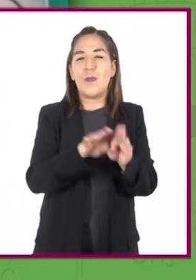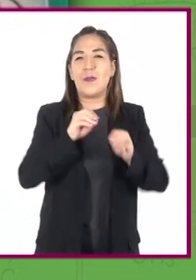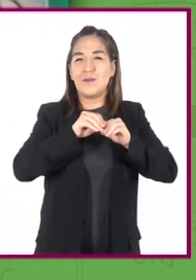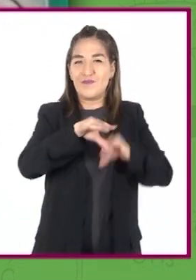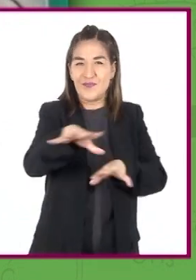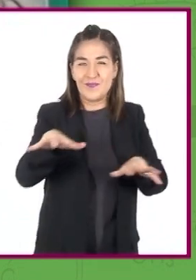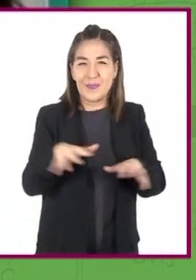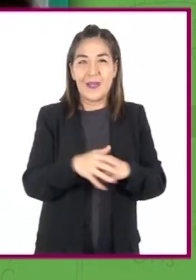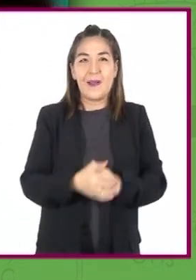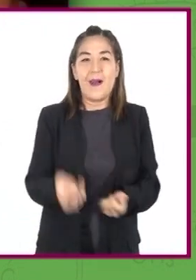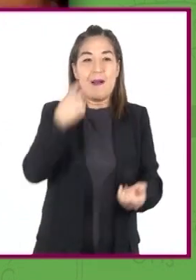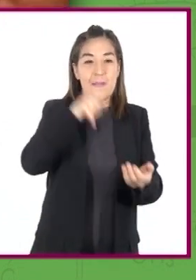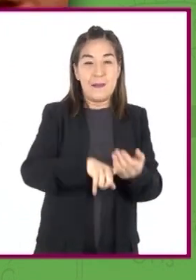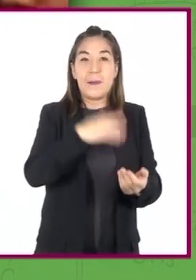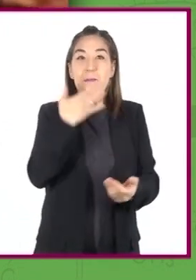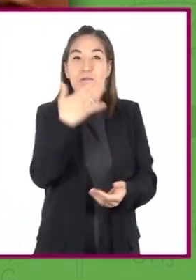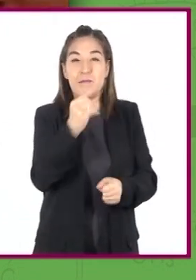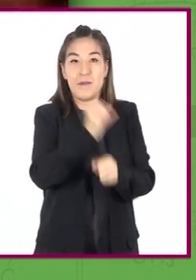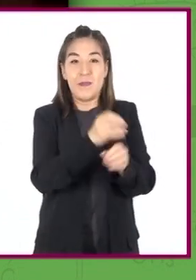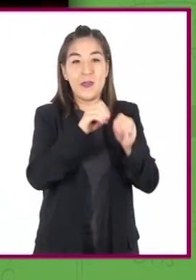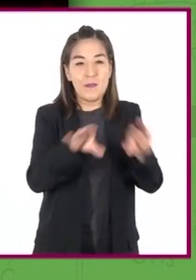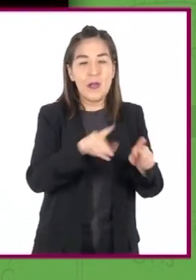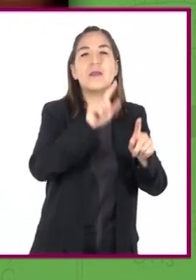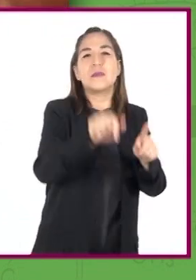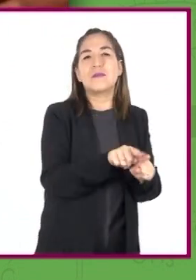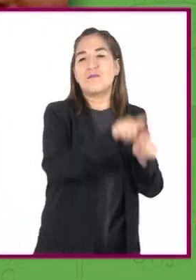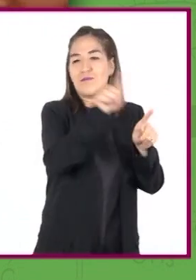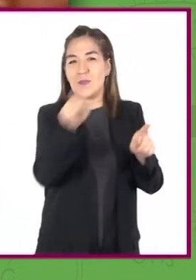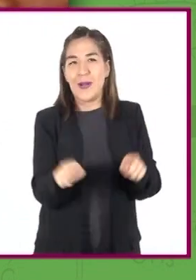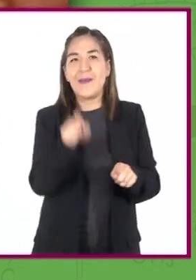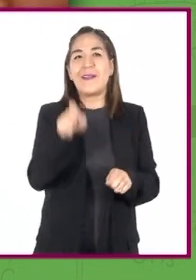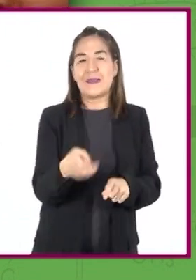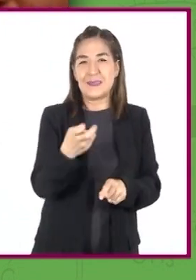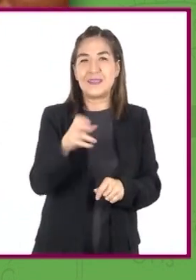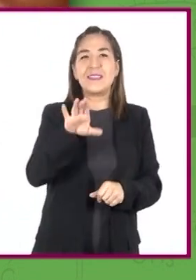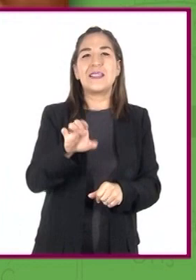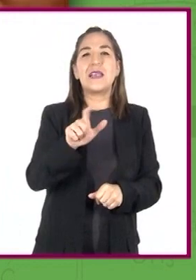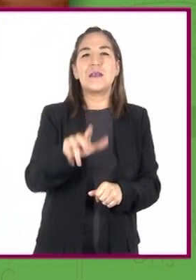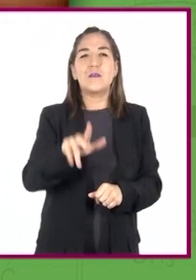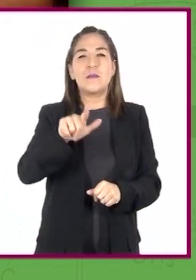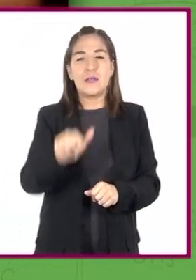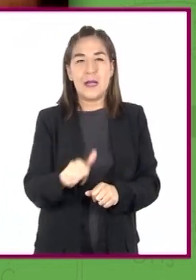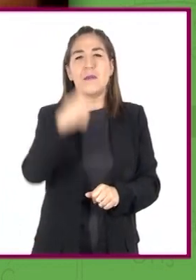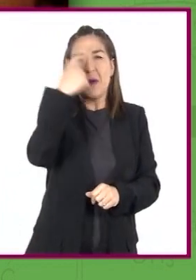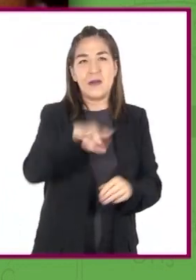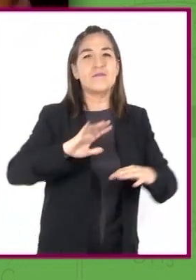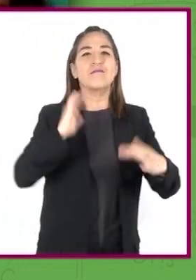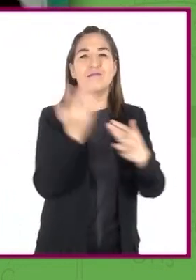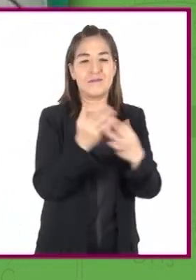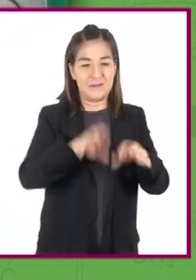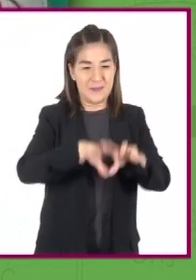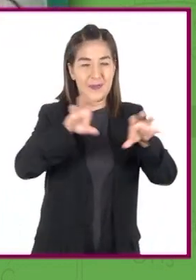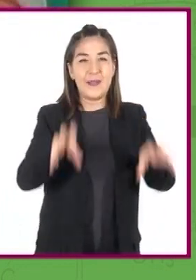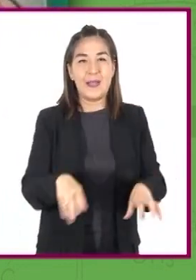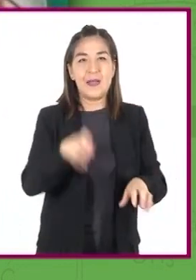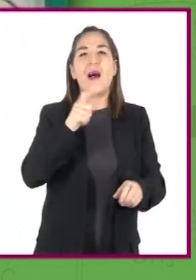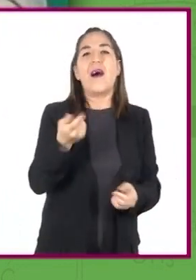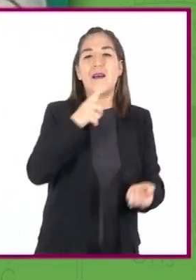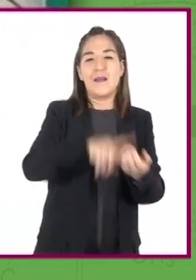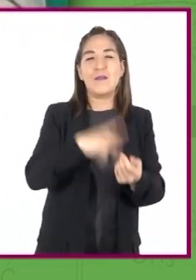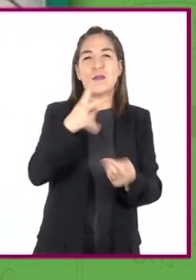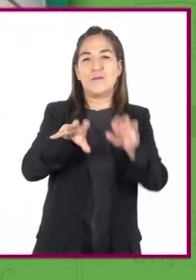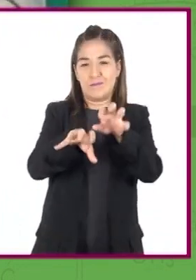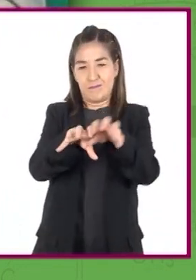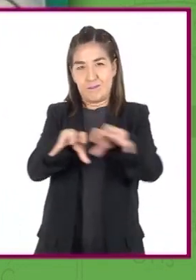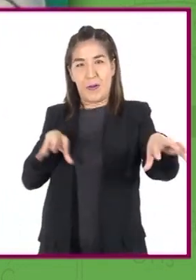que esta información está alineada, se dirige hacia los polos de la célula para que posteriormente la membrana se divida, formando así dos células